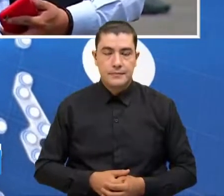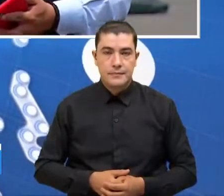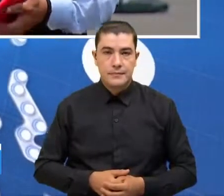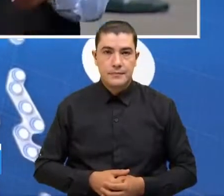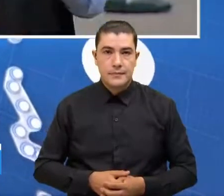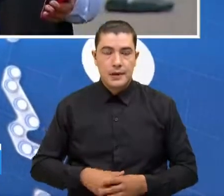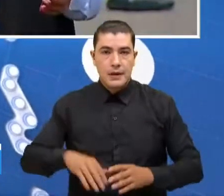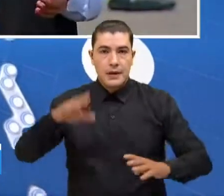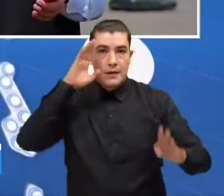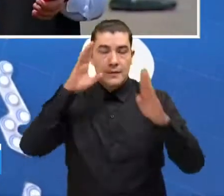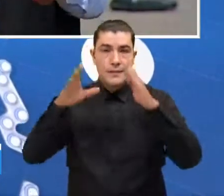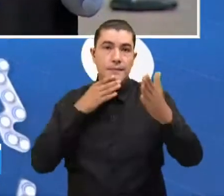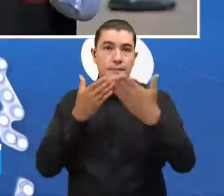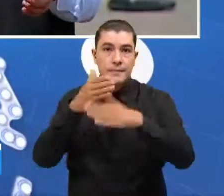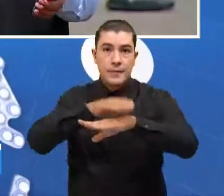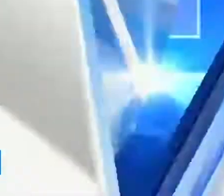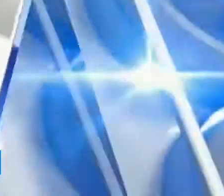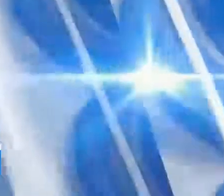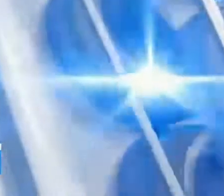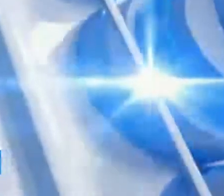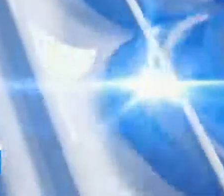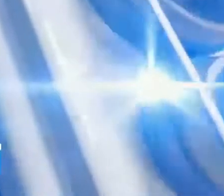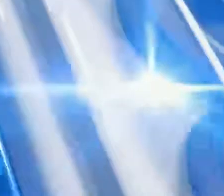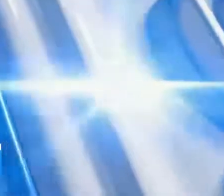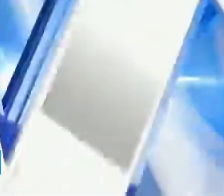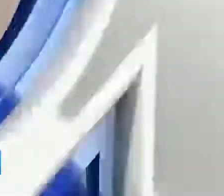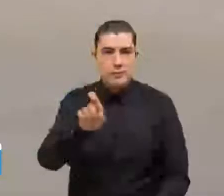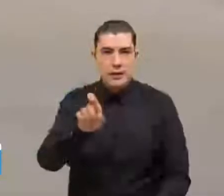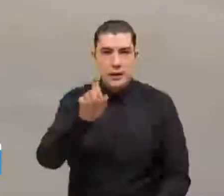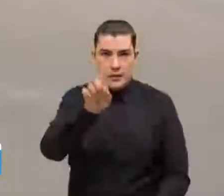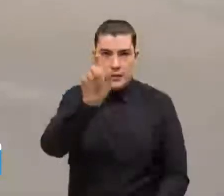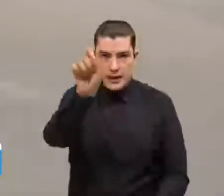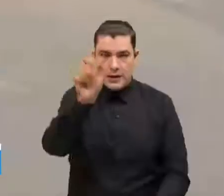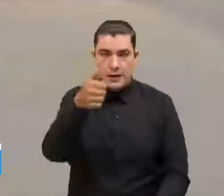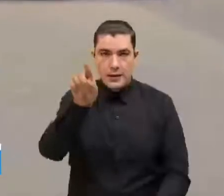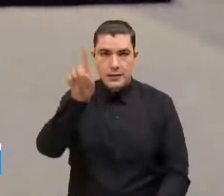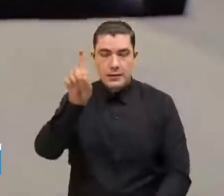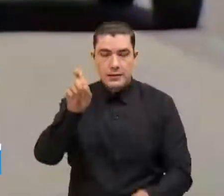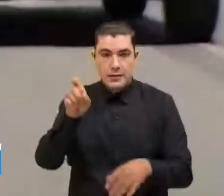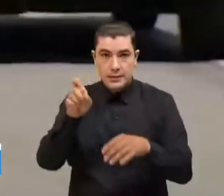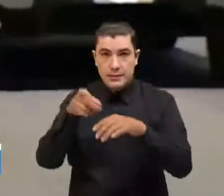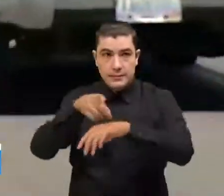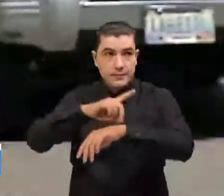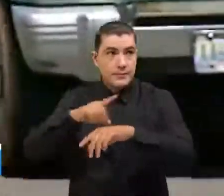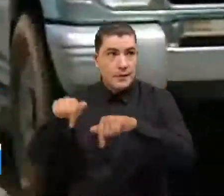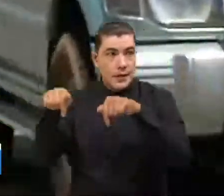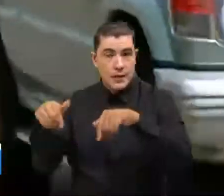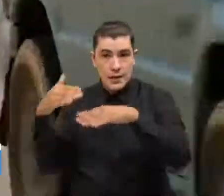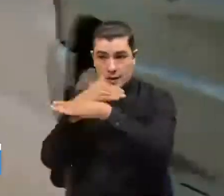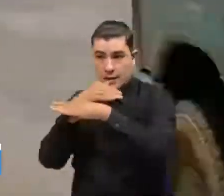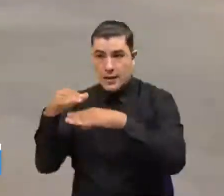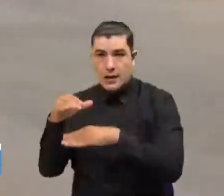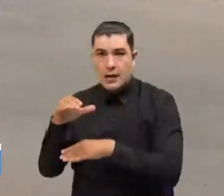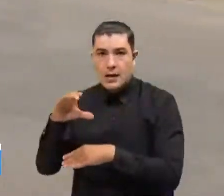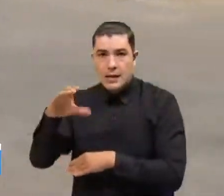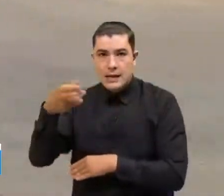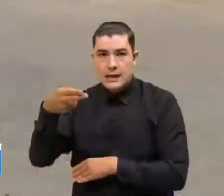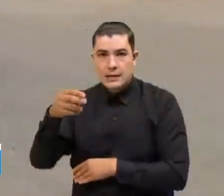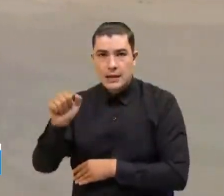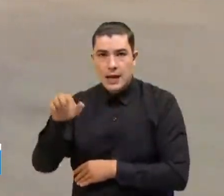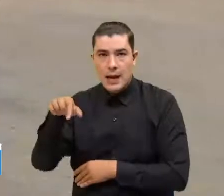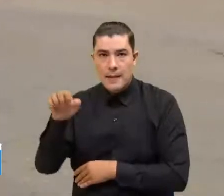de la entrada principales y el chaparral específicamente en la ruta alterna que conduce desde la ciudad de cúcuta hacia municipio los patios quiero